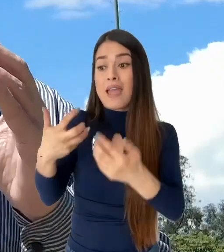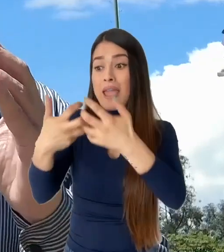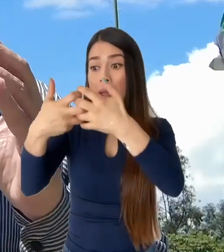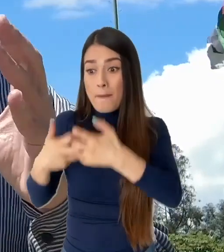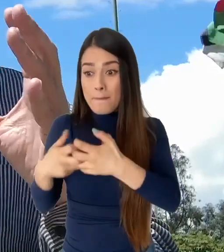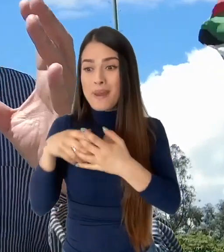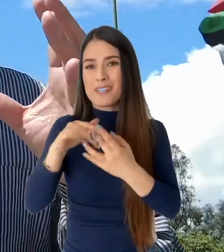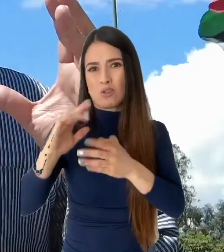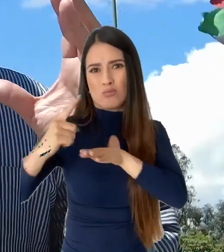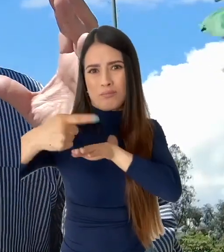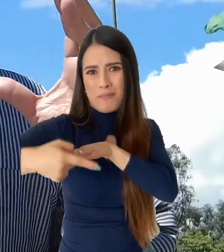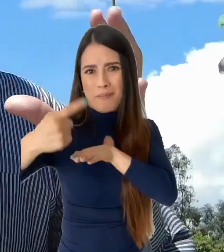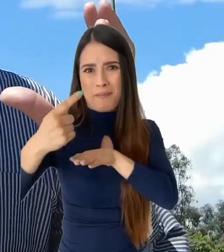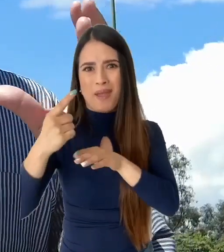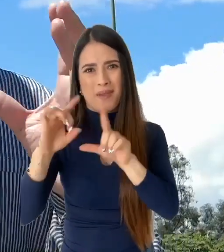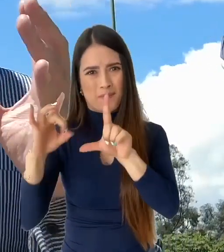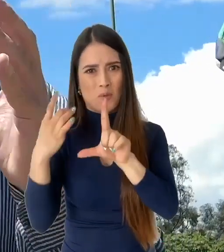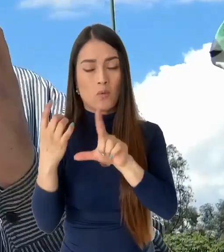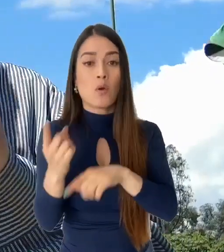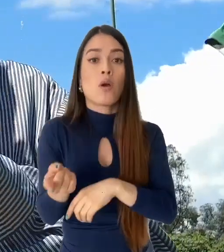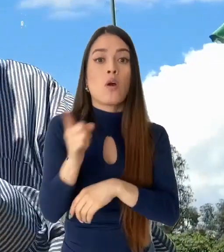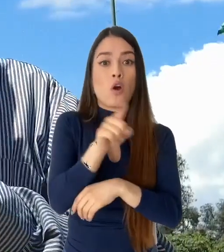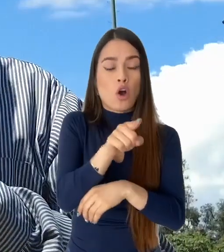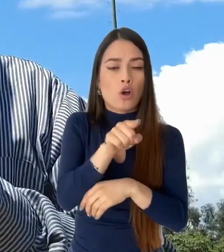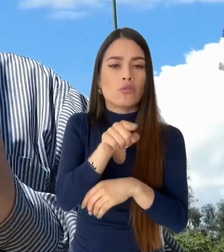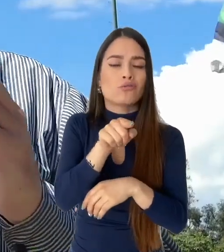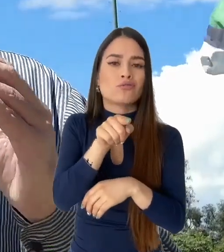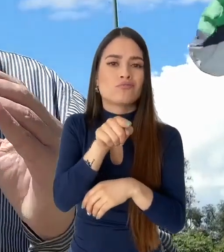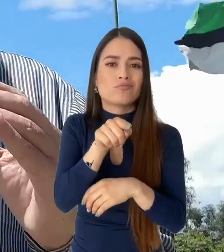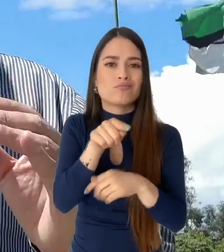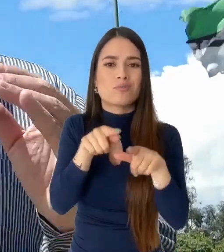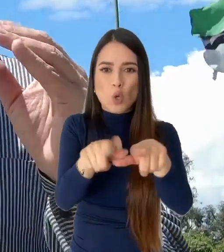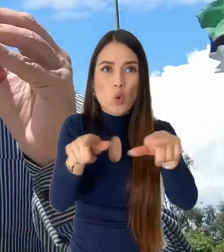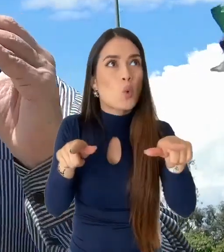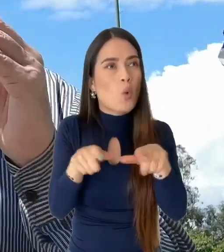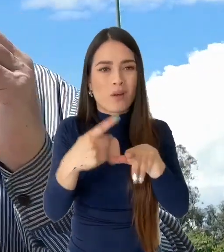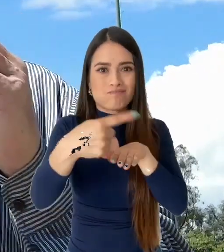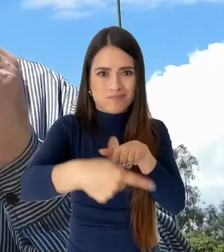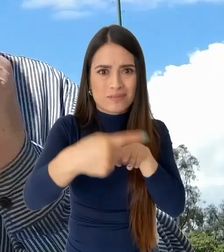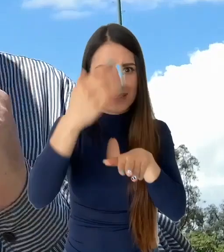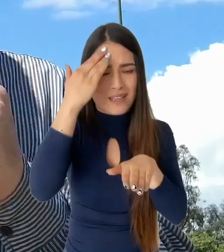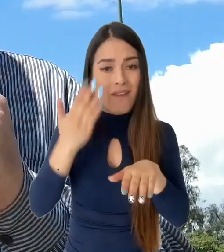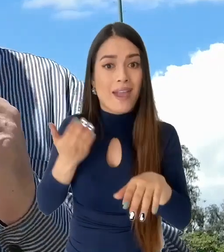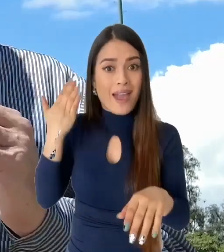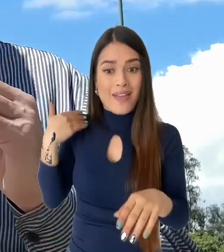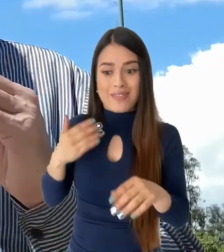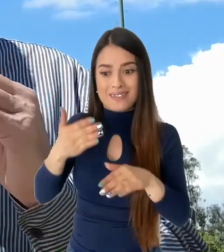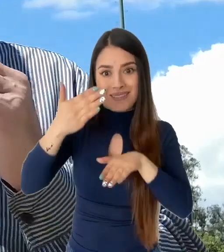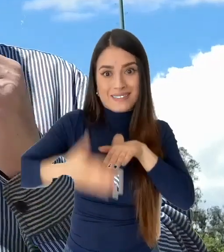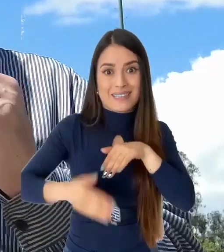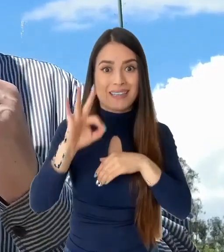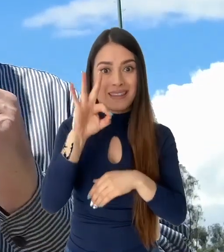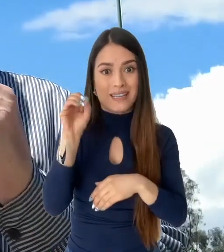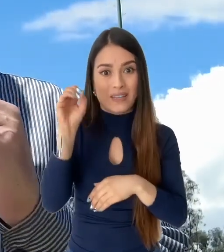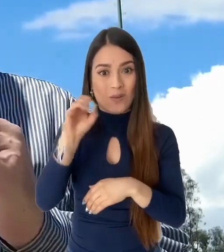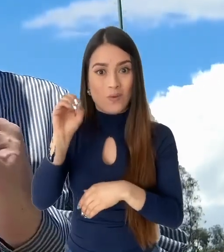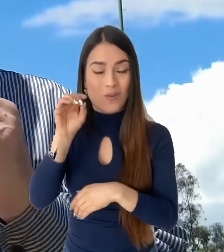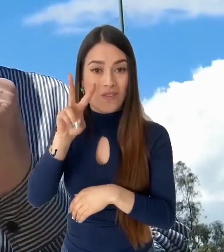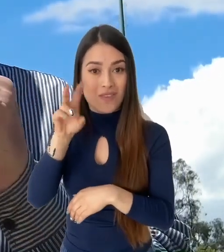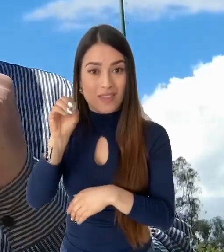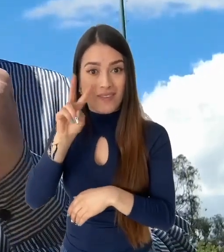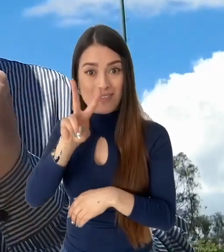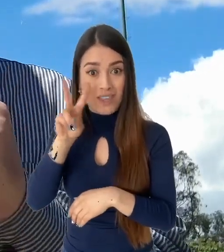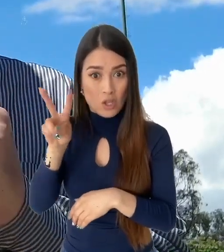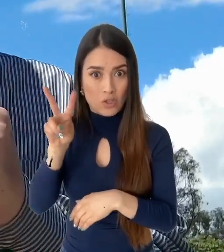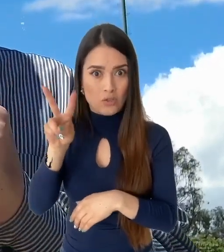de habilitación tanto de operadores como de intermediadores para que al vencimiento del término que sucedió el 30 de octubre